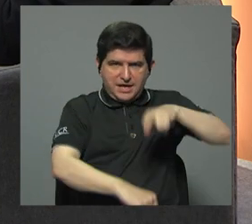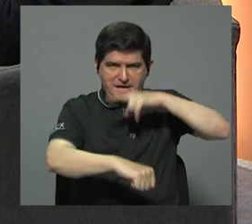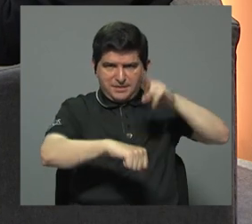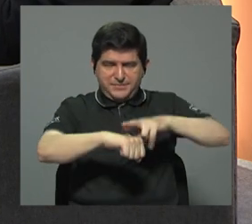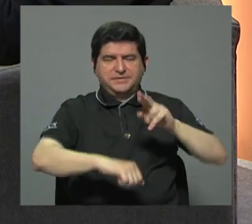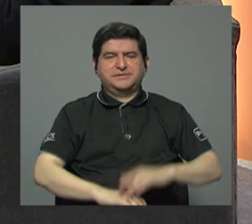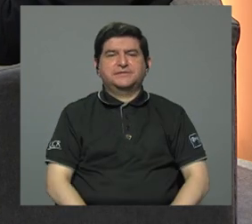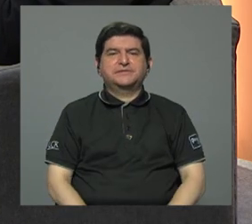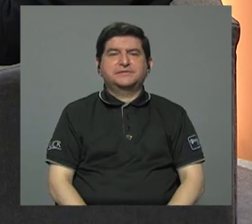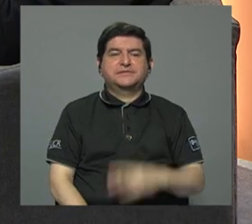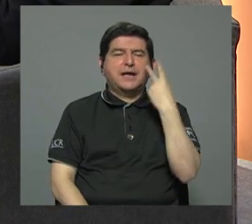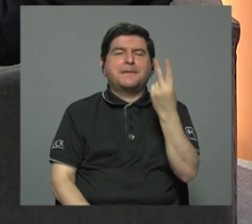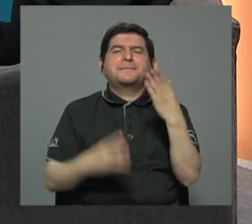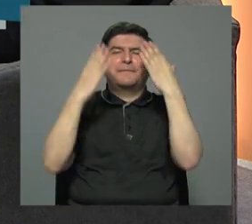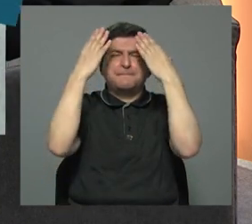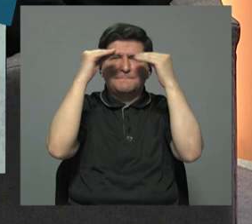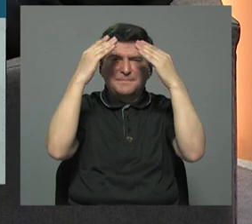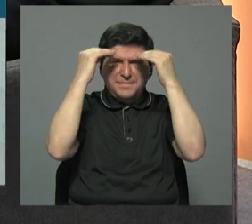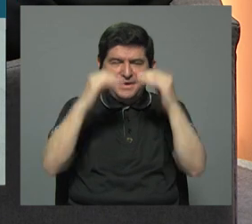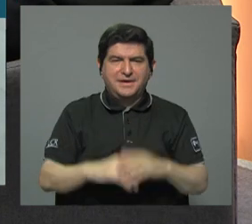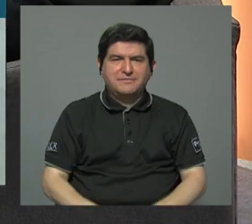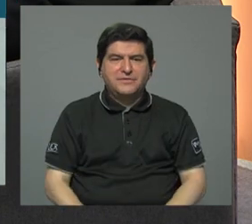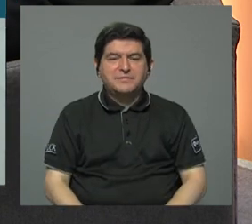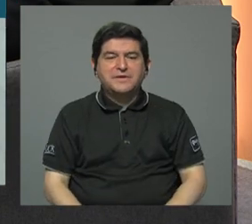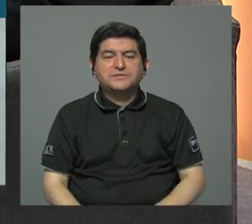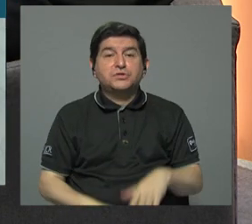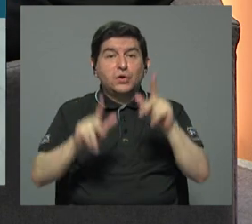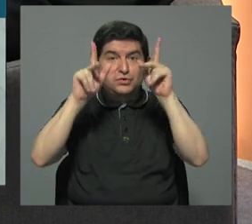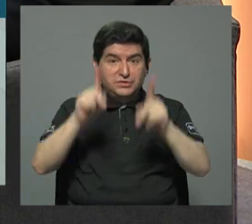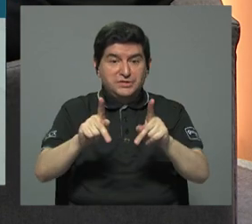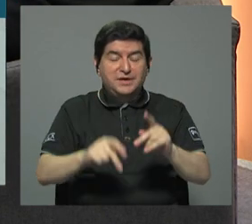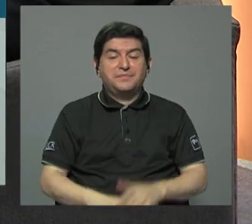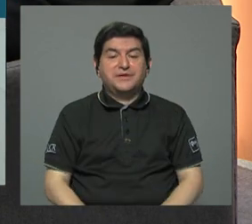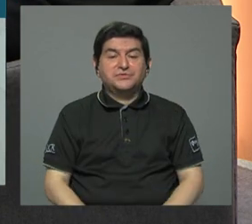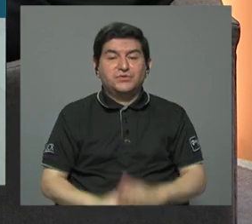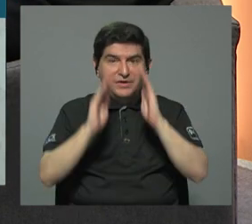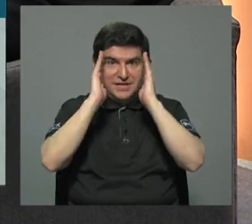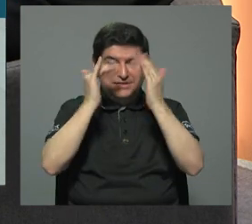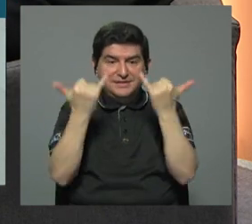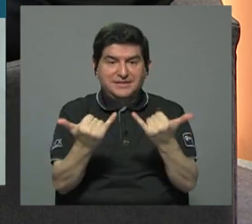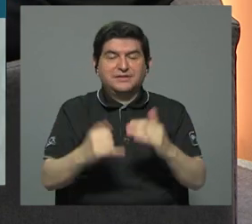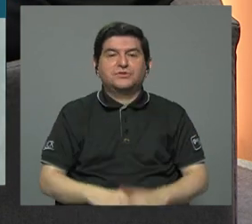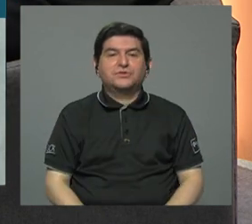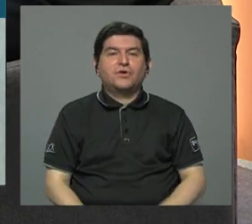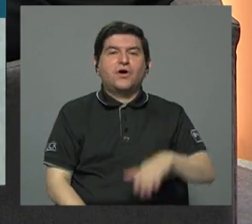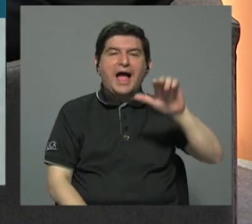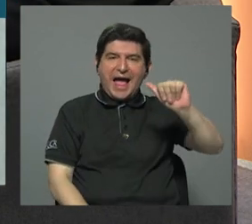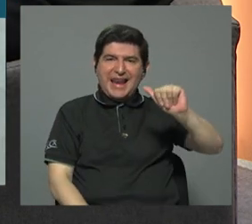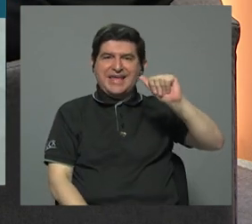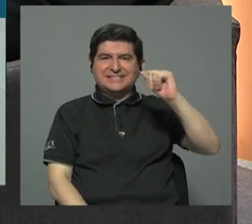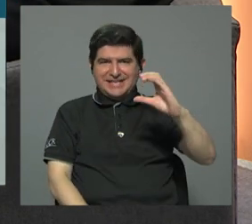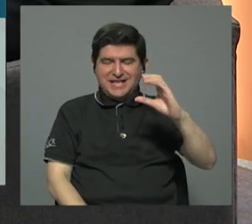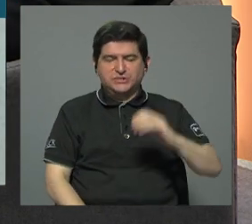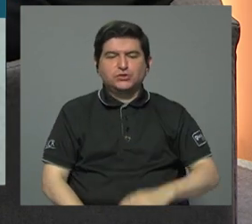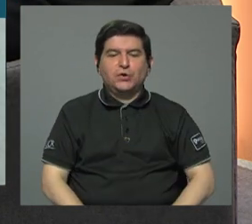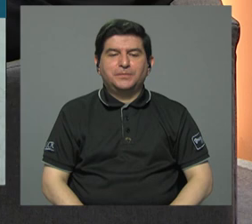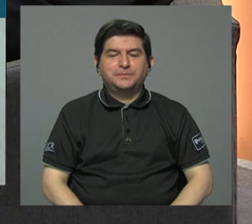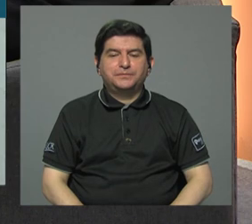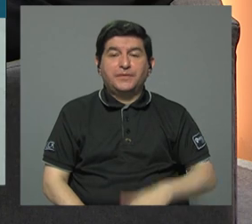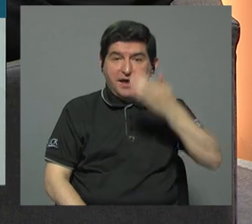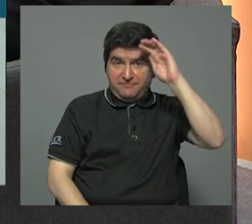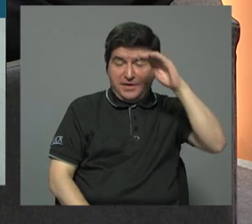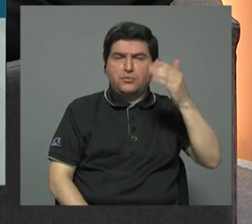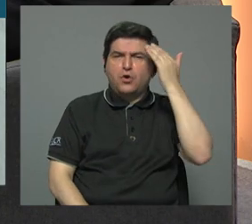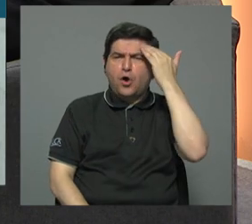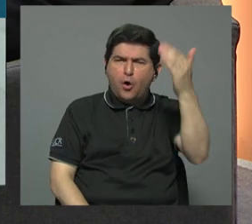República. Veamos los comentarios y las preguntas que tenemos de quienes nos están siguiendo en este momento. Alex Castro nos dice: